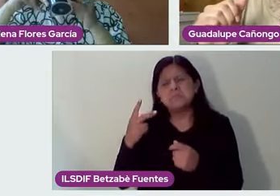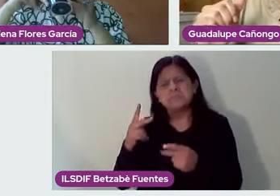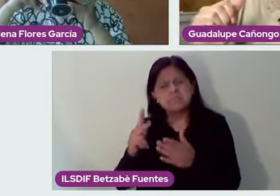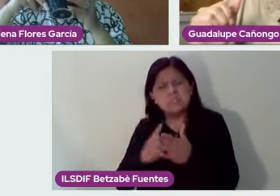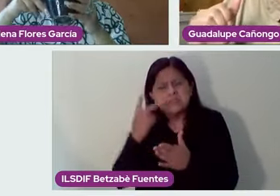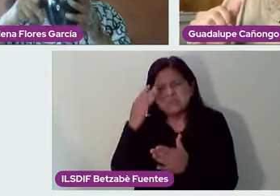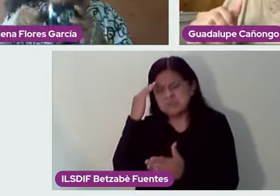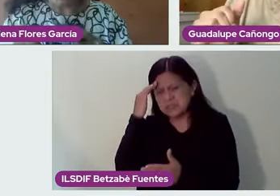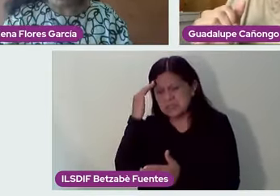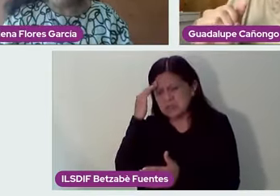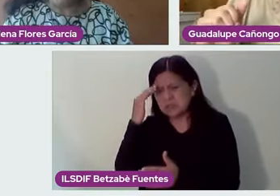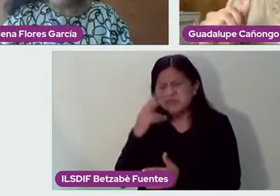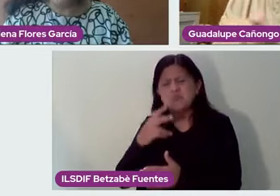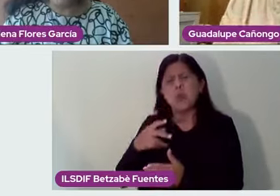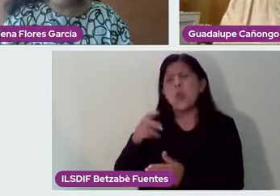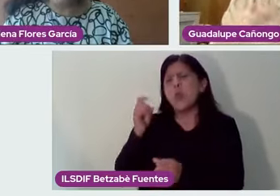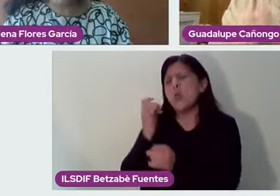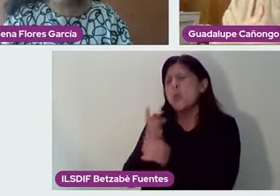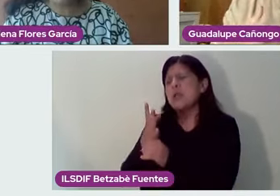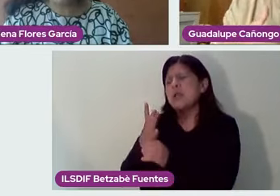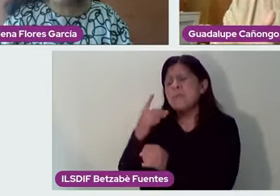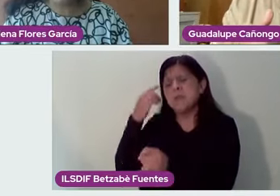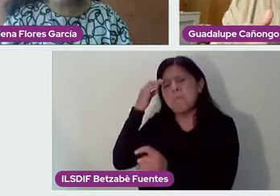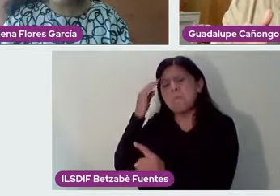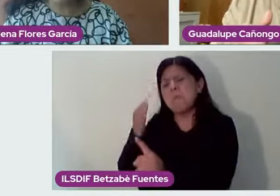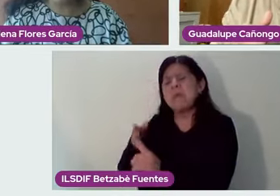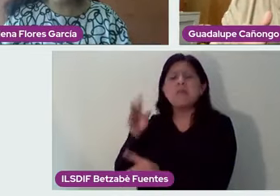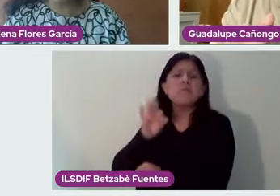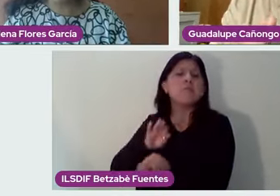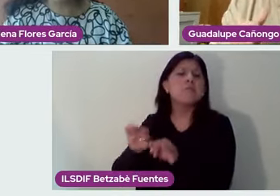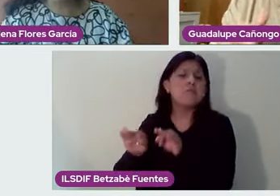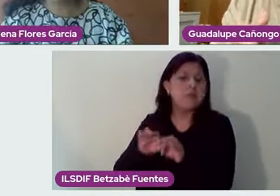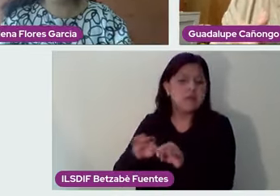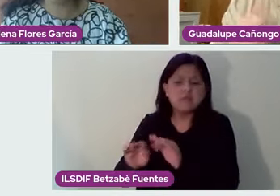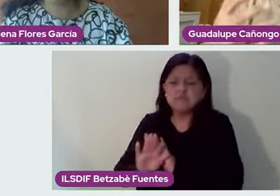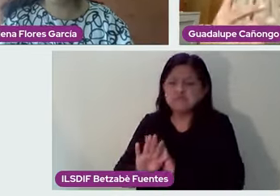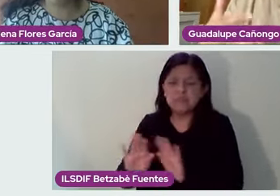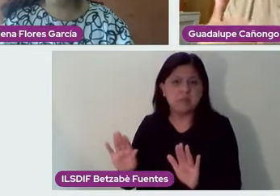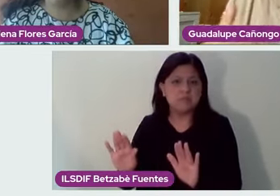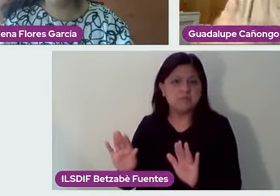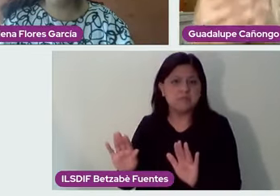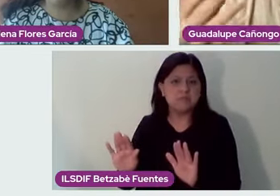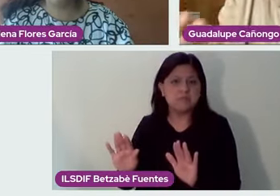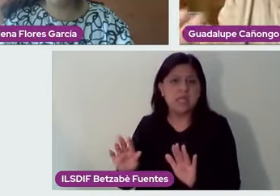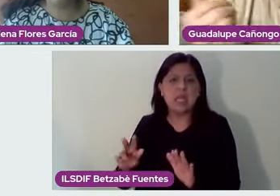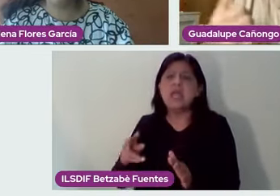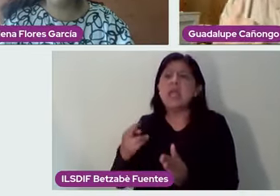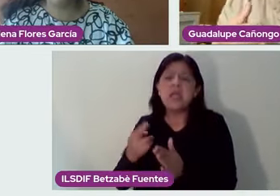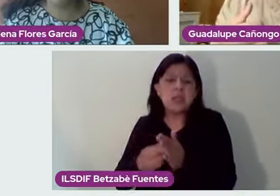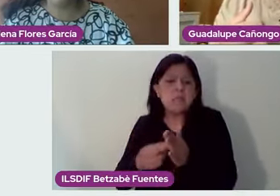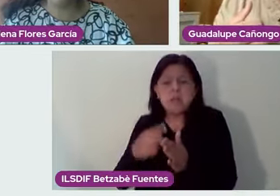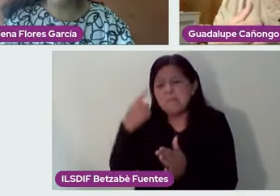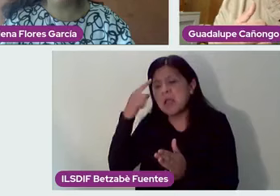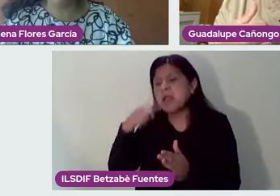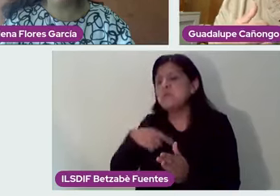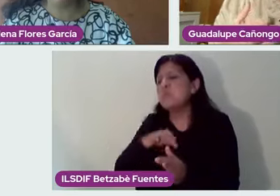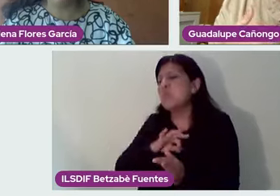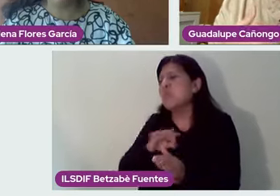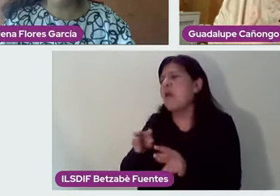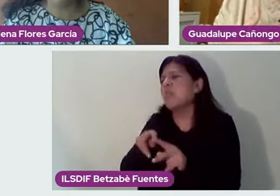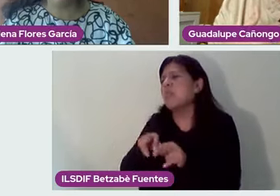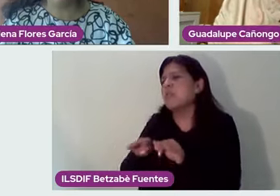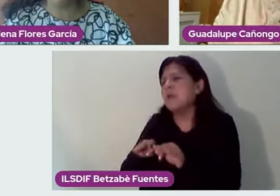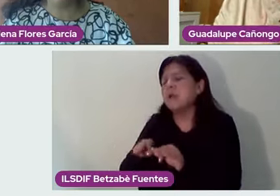mejor laboral, ¿no? Este espacio donde me permite, que son herramientas para trabajar, pero que